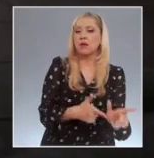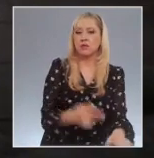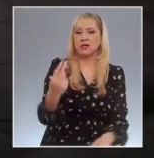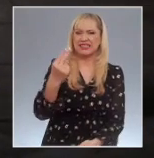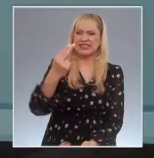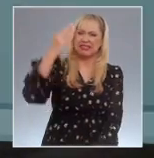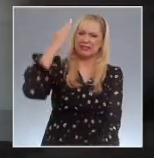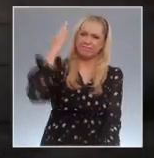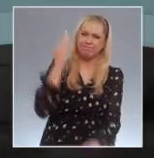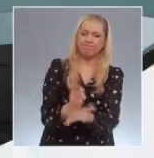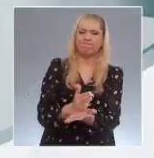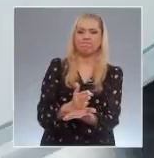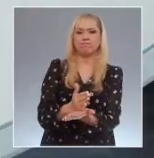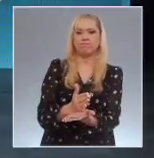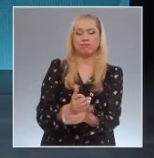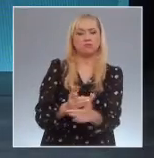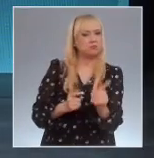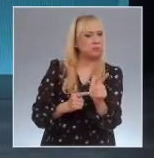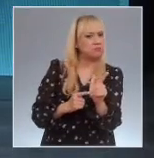permanente.